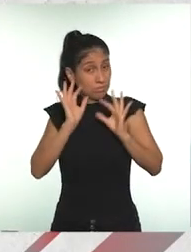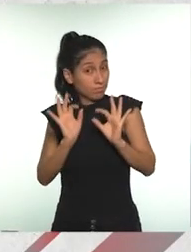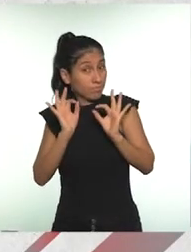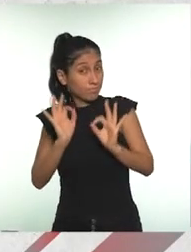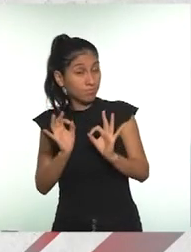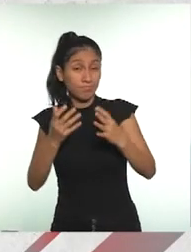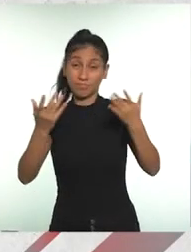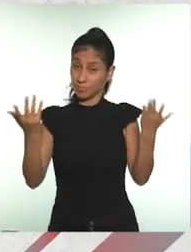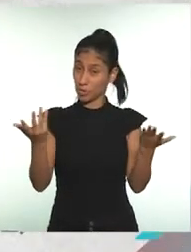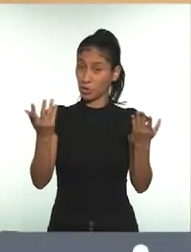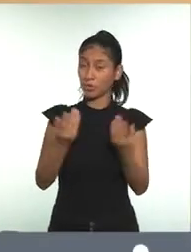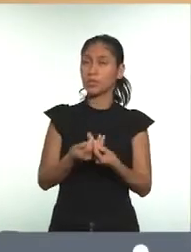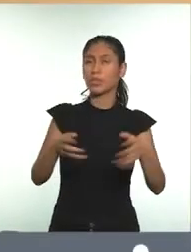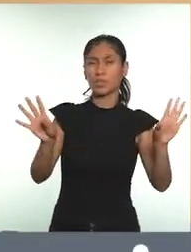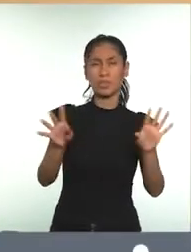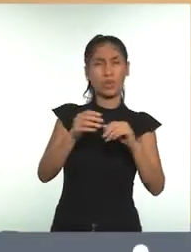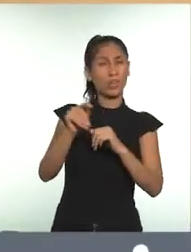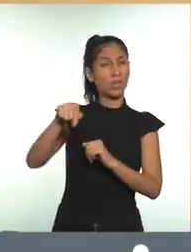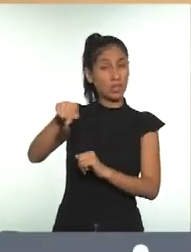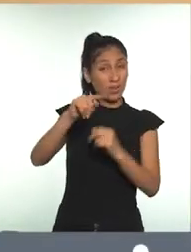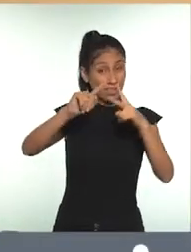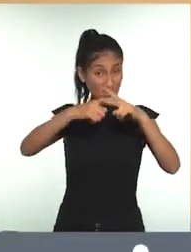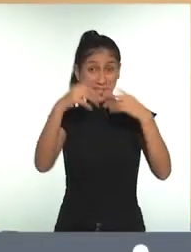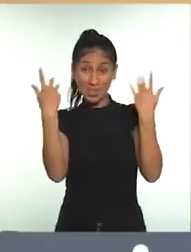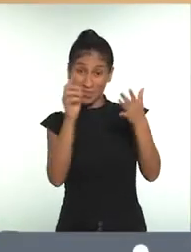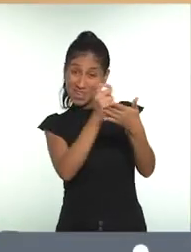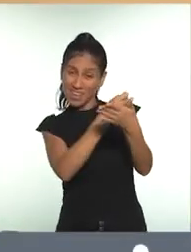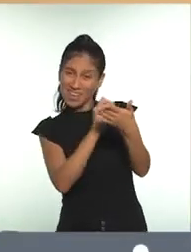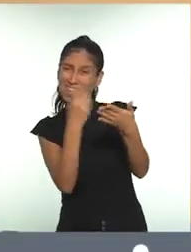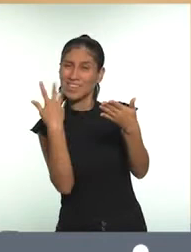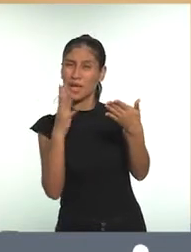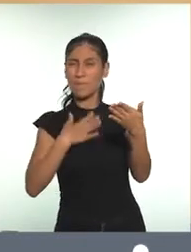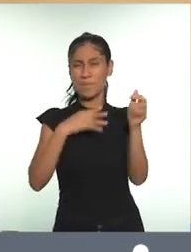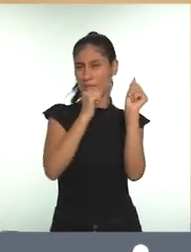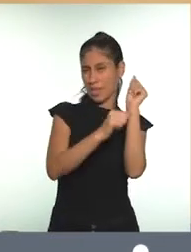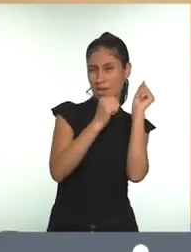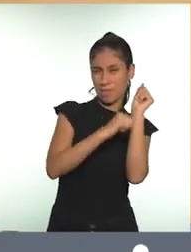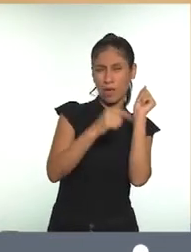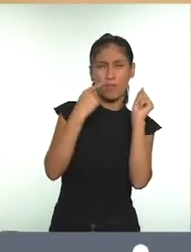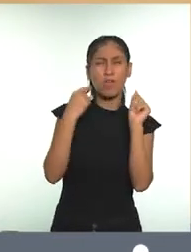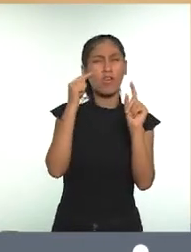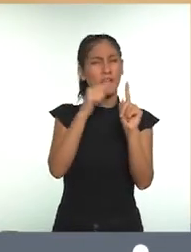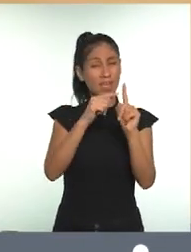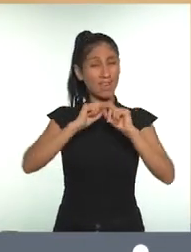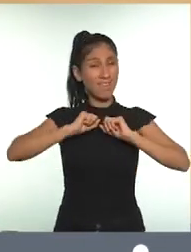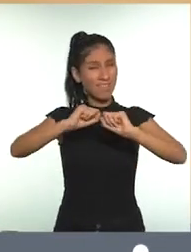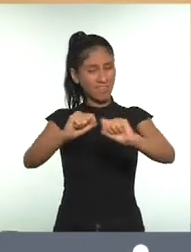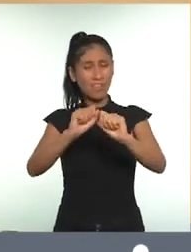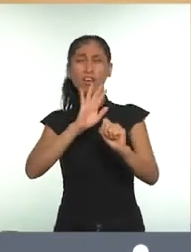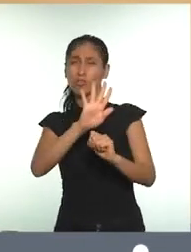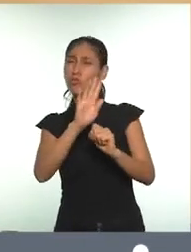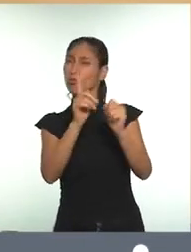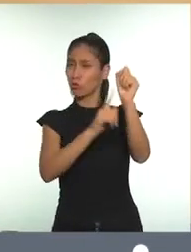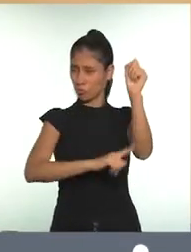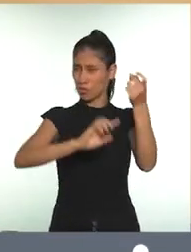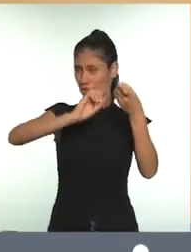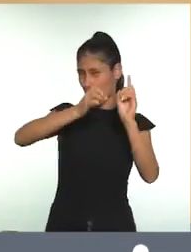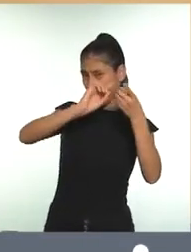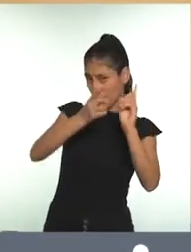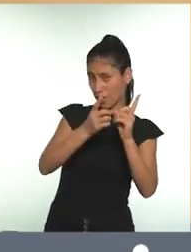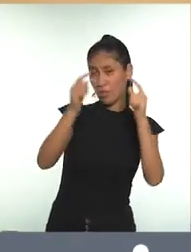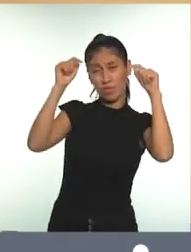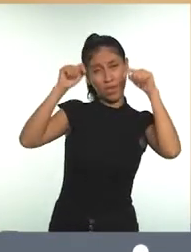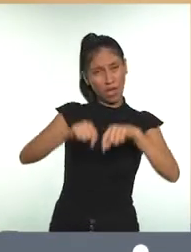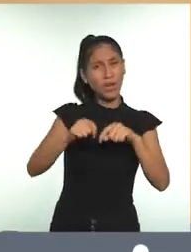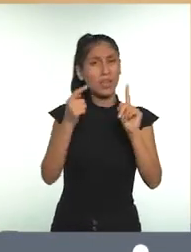salud. Por eso, a partir de que hicimos este ejercicio, mi hermano ha empezado a cambiar algunos de sus hábitos y